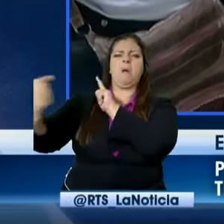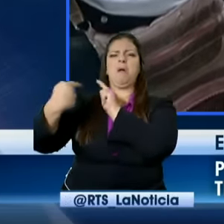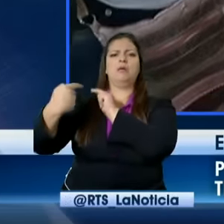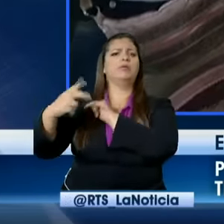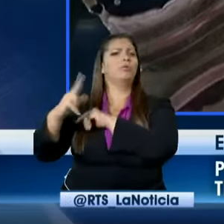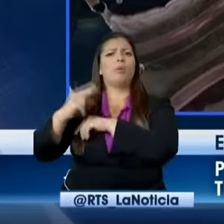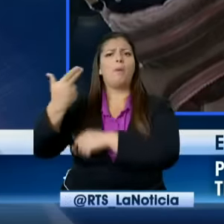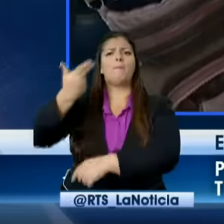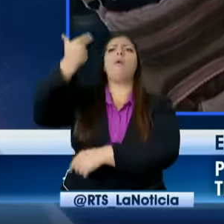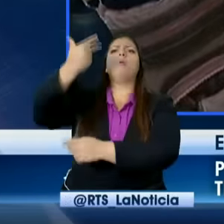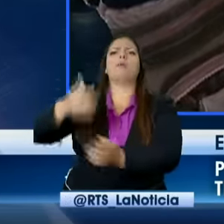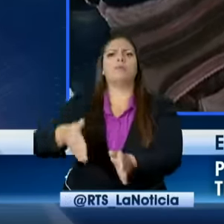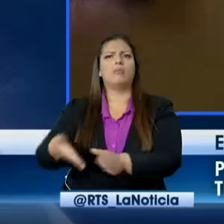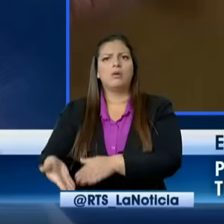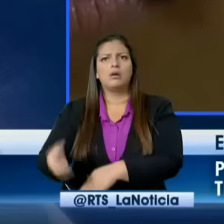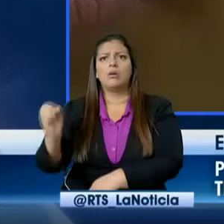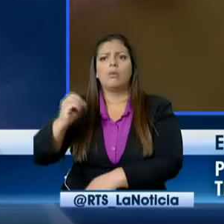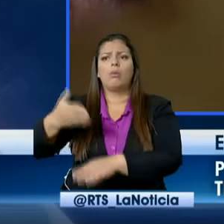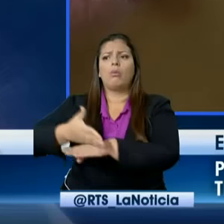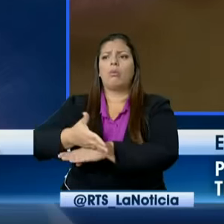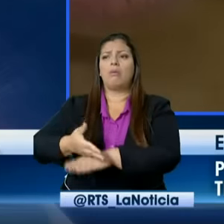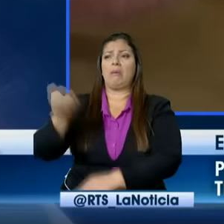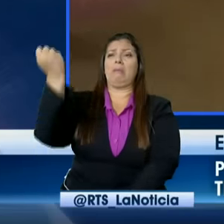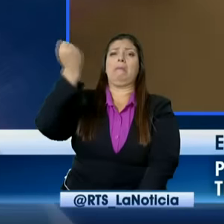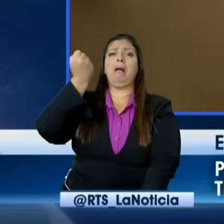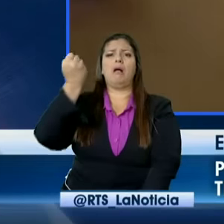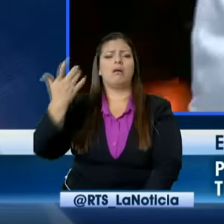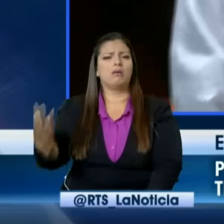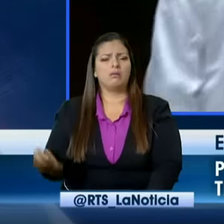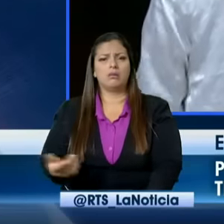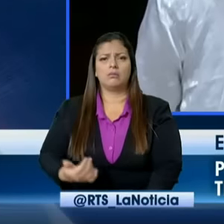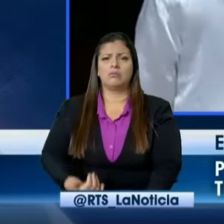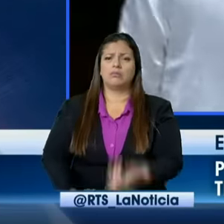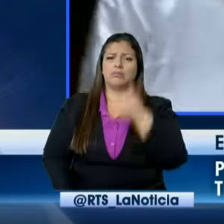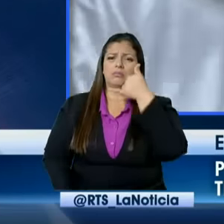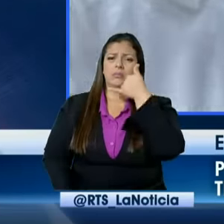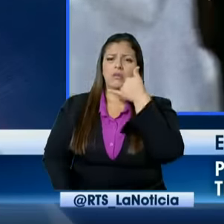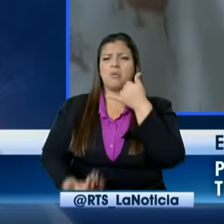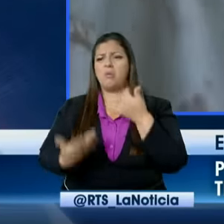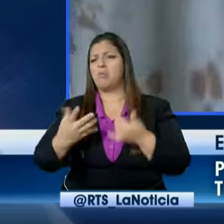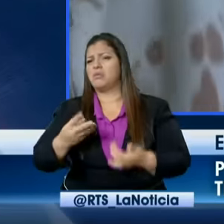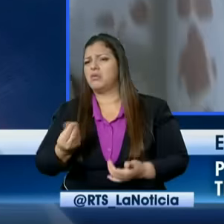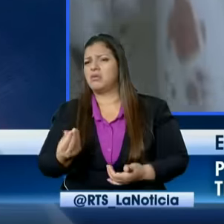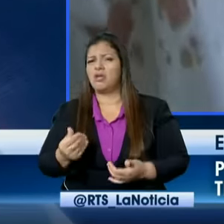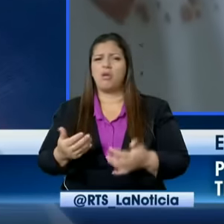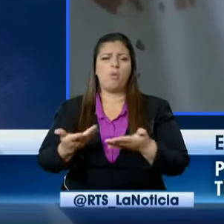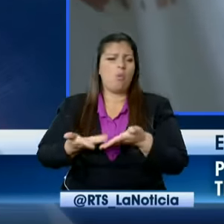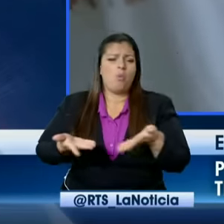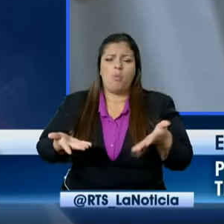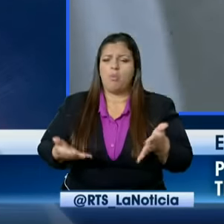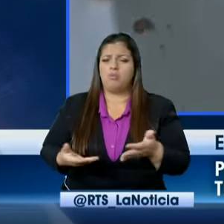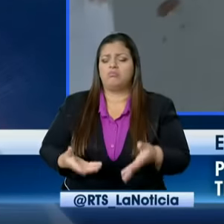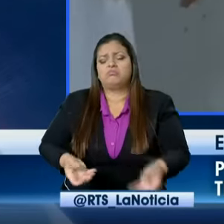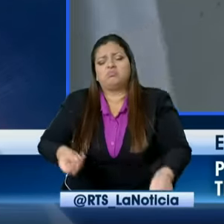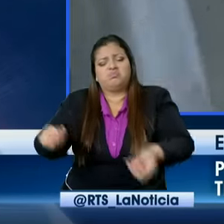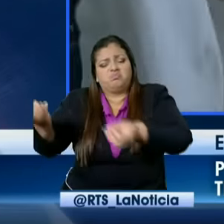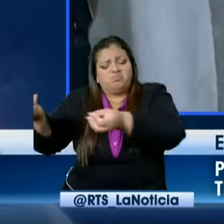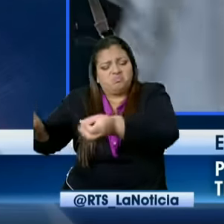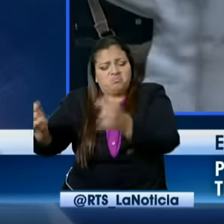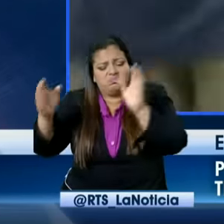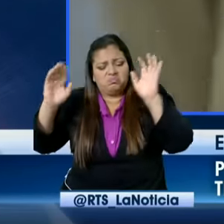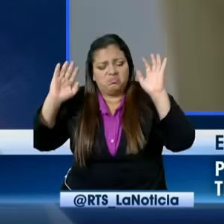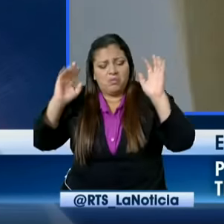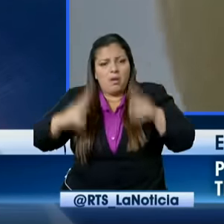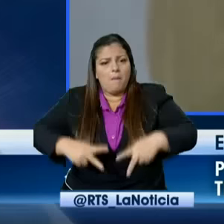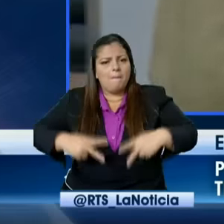otros chicos asesinados, terribles. Mujeres embarazadas, señoras no tiene y de todo tipo, por nadie. Muertos por resistirse a estos delincuentes. Tenemos